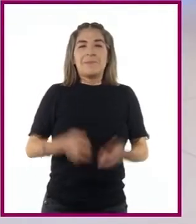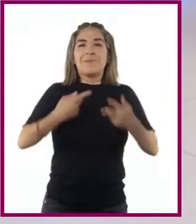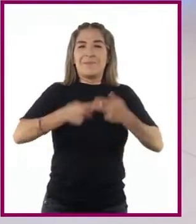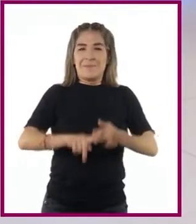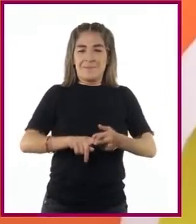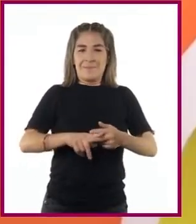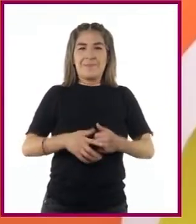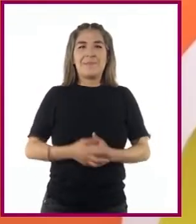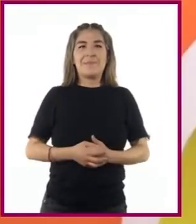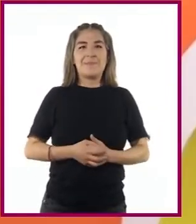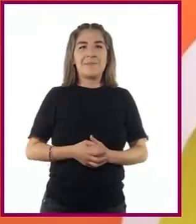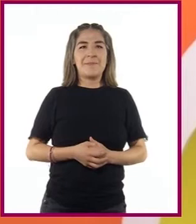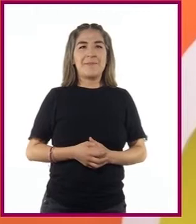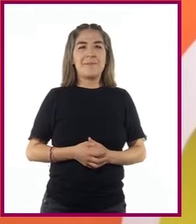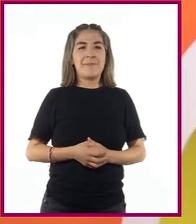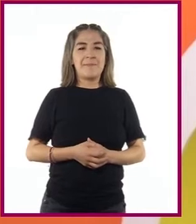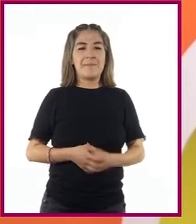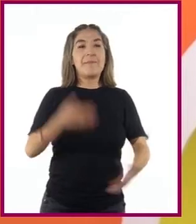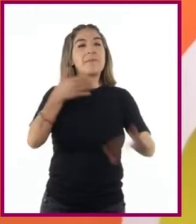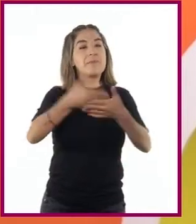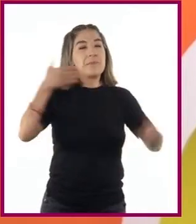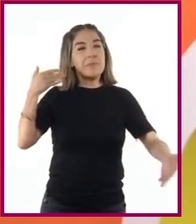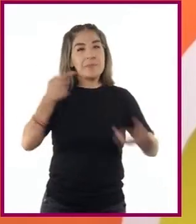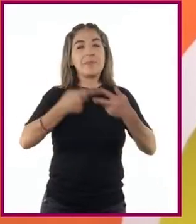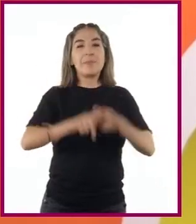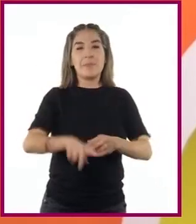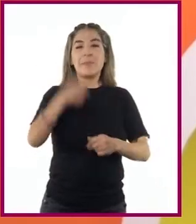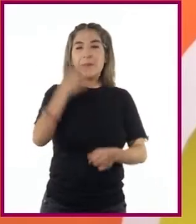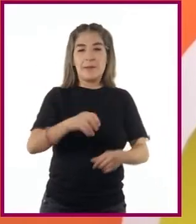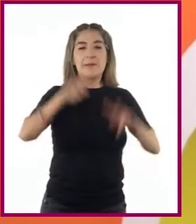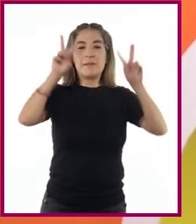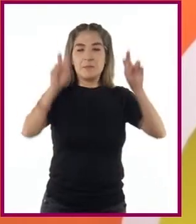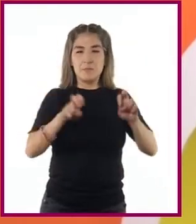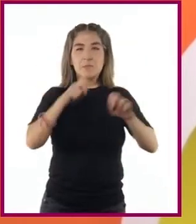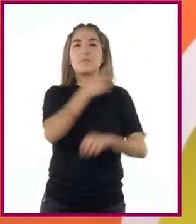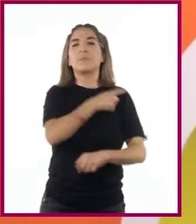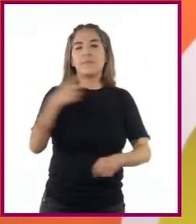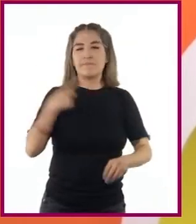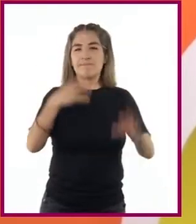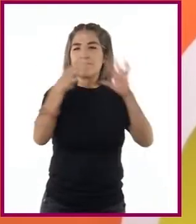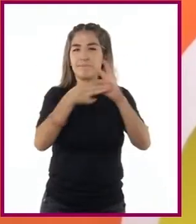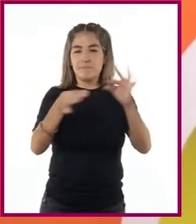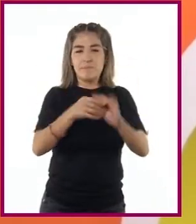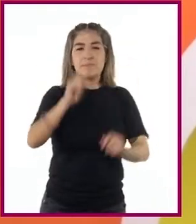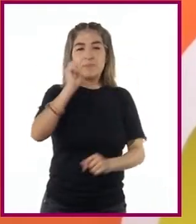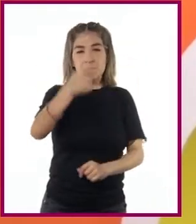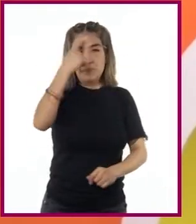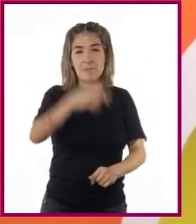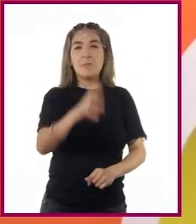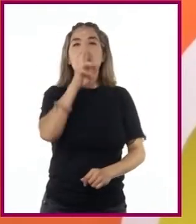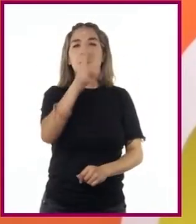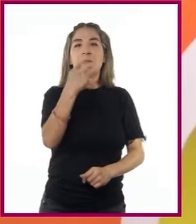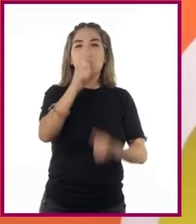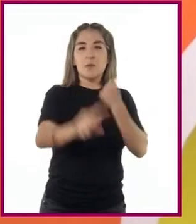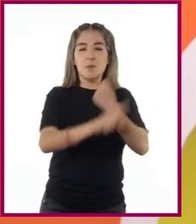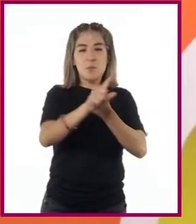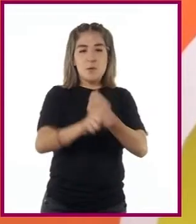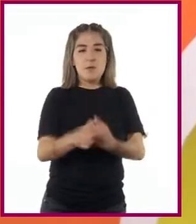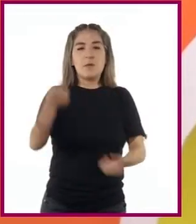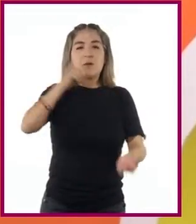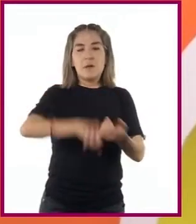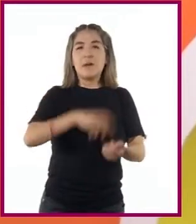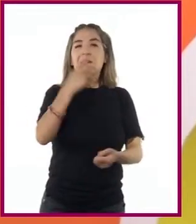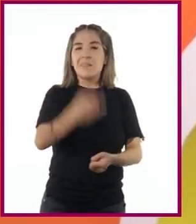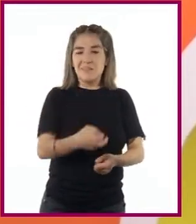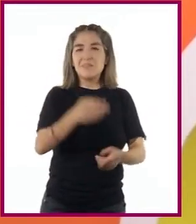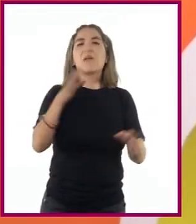Comenzamos. Antes de iniciar con el tema, hay que mencionar que para resolver problemas o retos